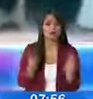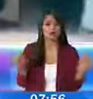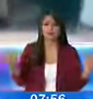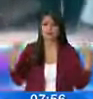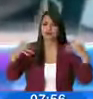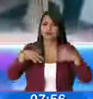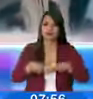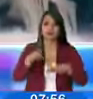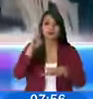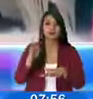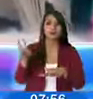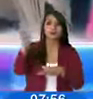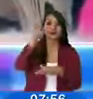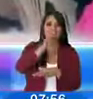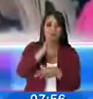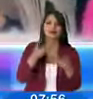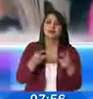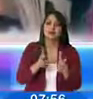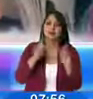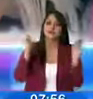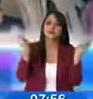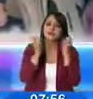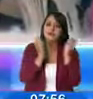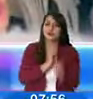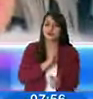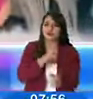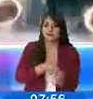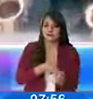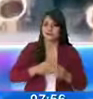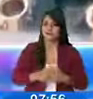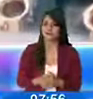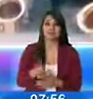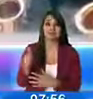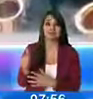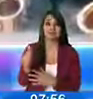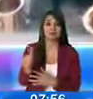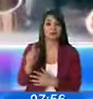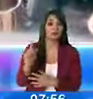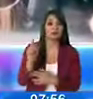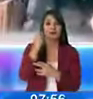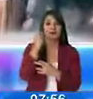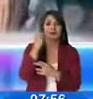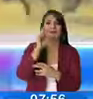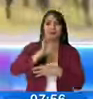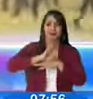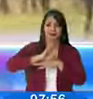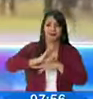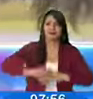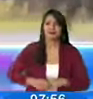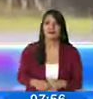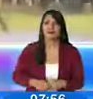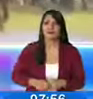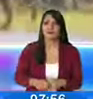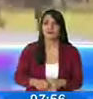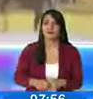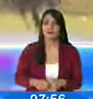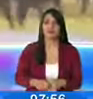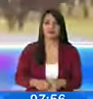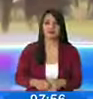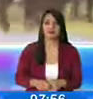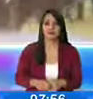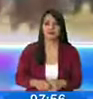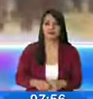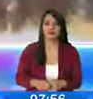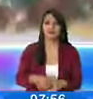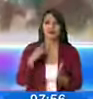y turistas a ser partícipes de una fiesta grande y que, según los pobladores, es la única en el país. Que está basada en parte en lo